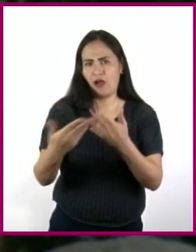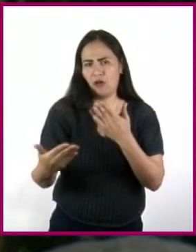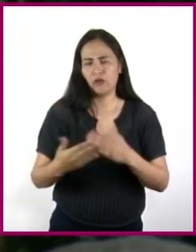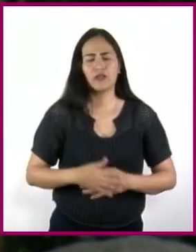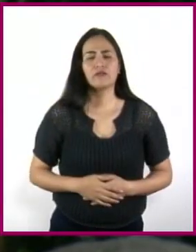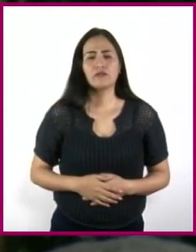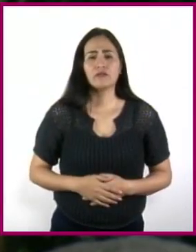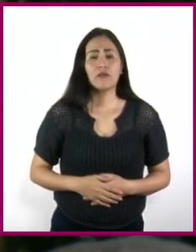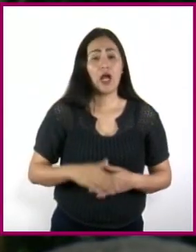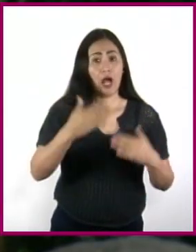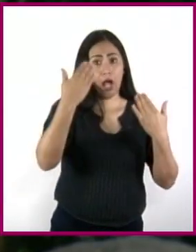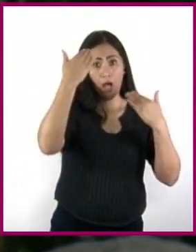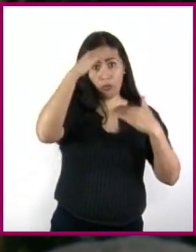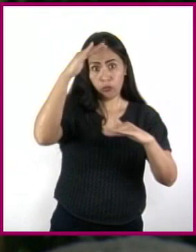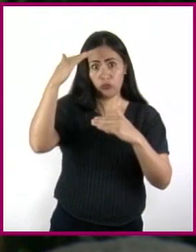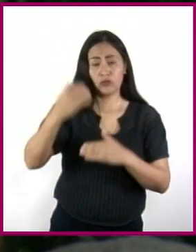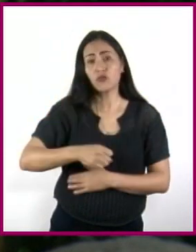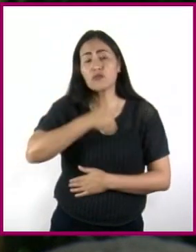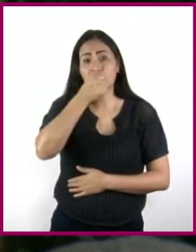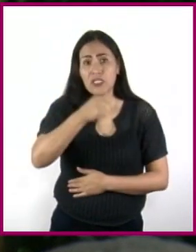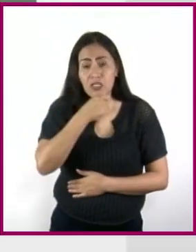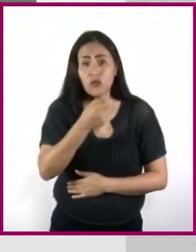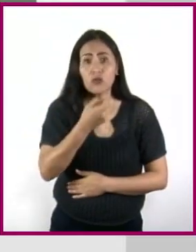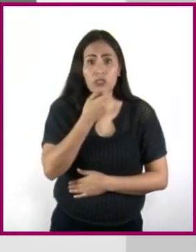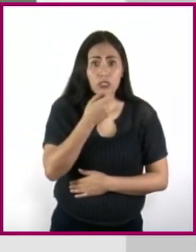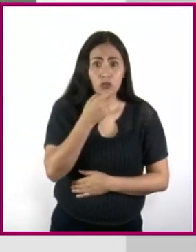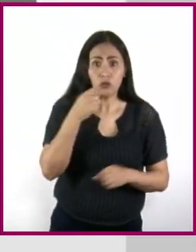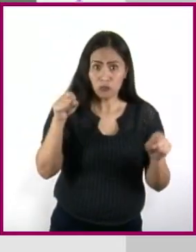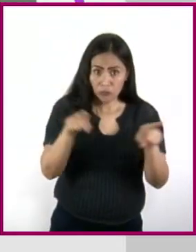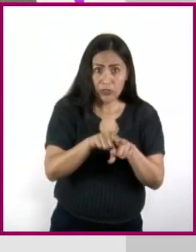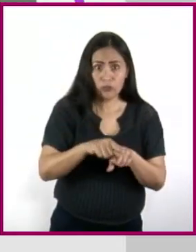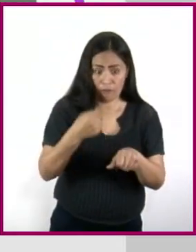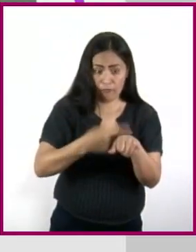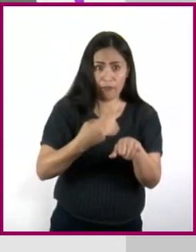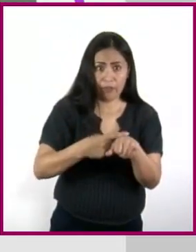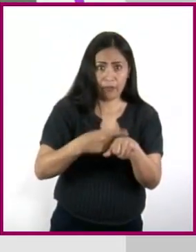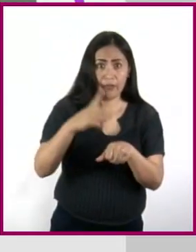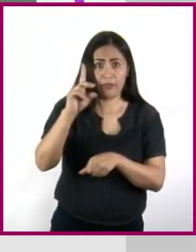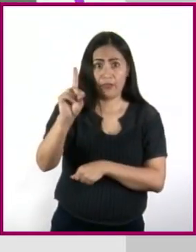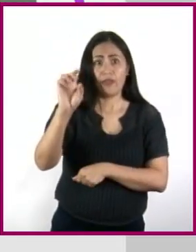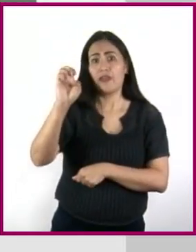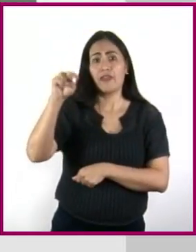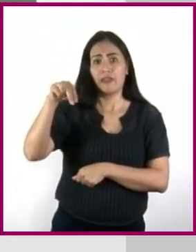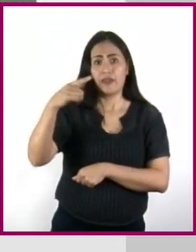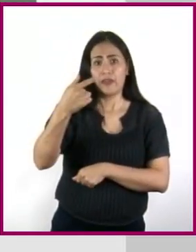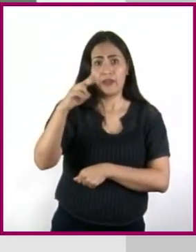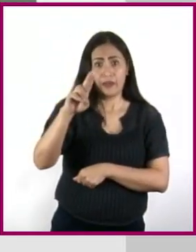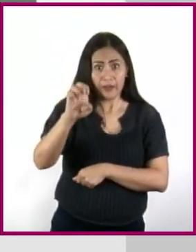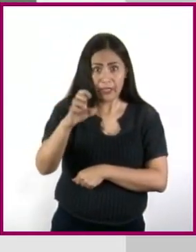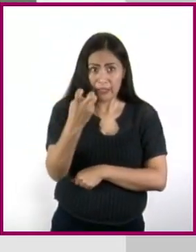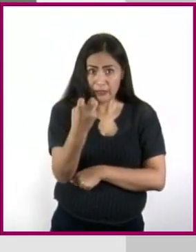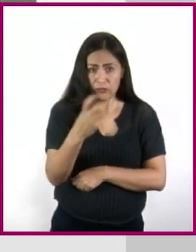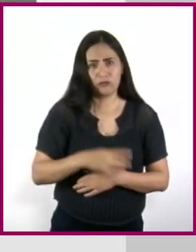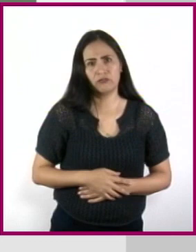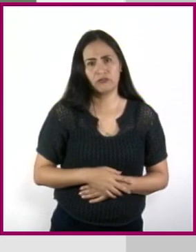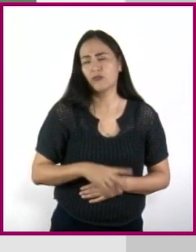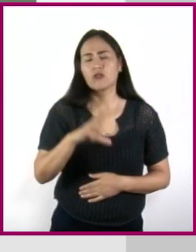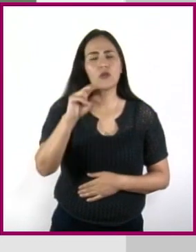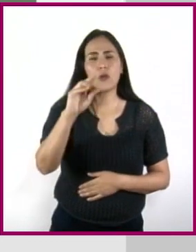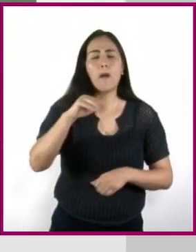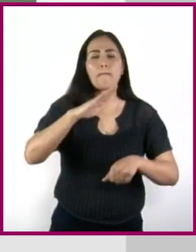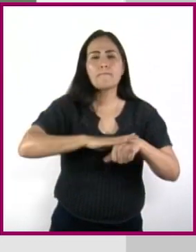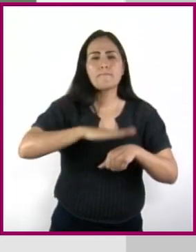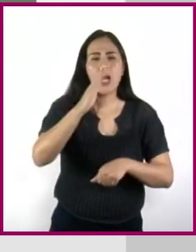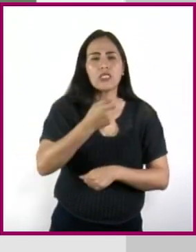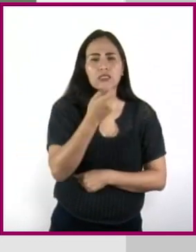a adultos mayores y niños por igual? Generalmente, o la mayor parte de las enfermedades va a afectar más a los